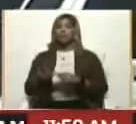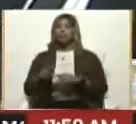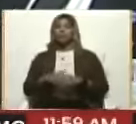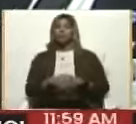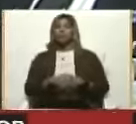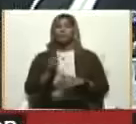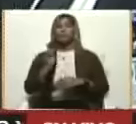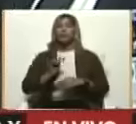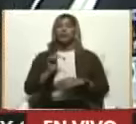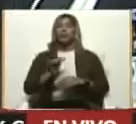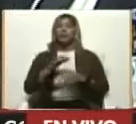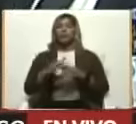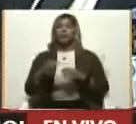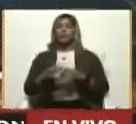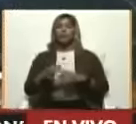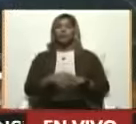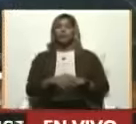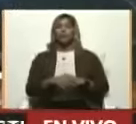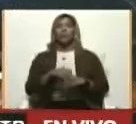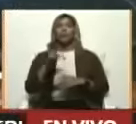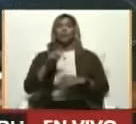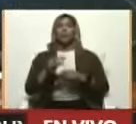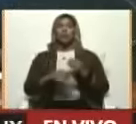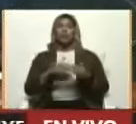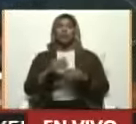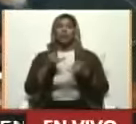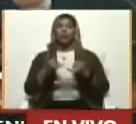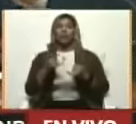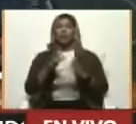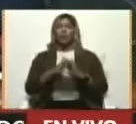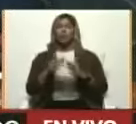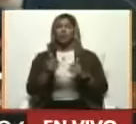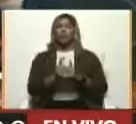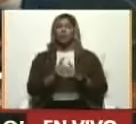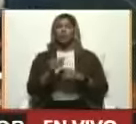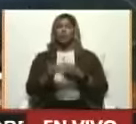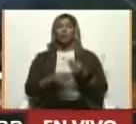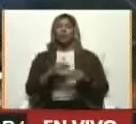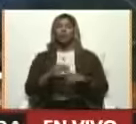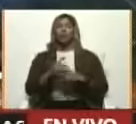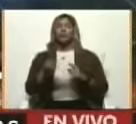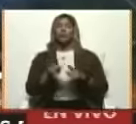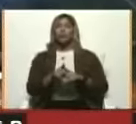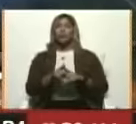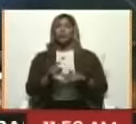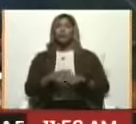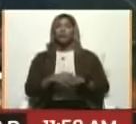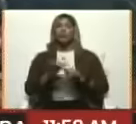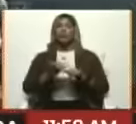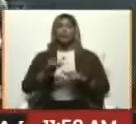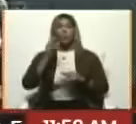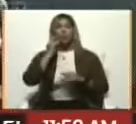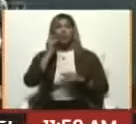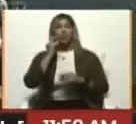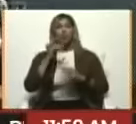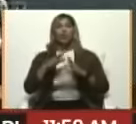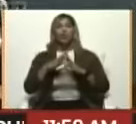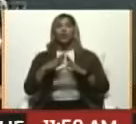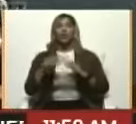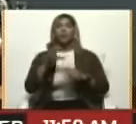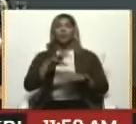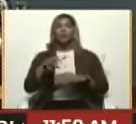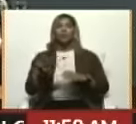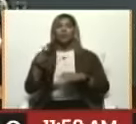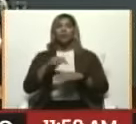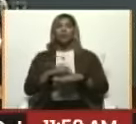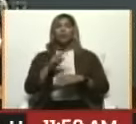a ese municipio. Pero así como está ocurriendo eso en Anzoátegui, ocurre simultáneamente ese mismo día en todo el territorio